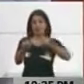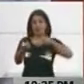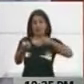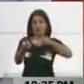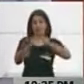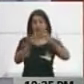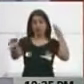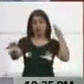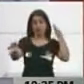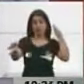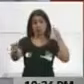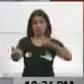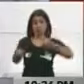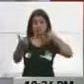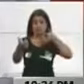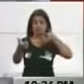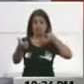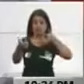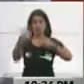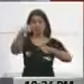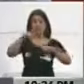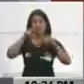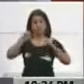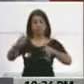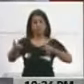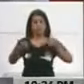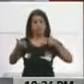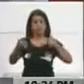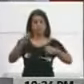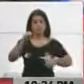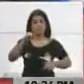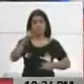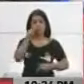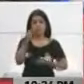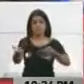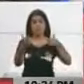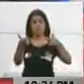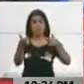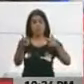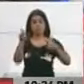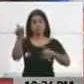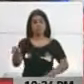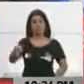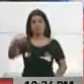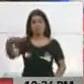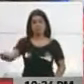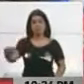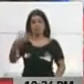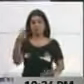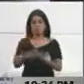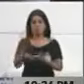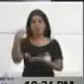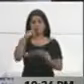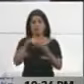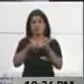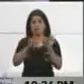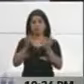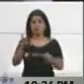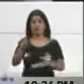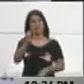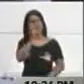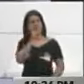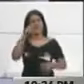fue percutado por un experto. Fue asesinado. Año 93, Ramos Alú,